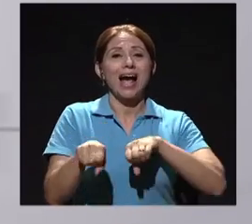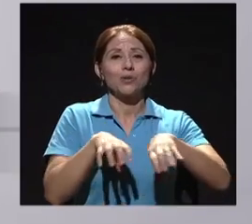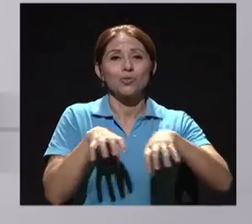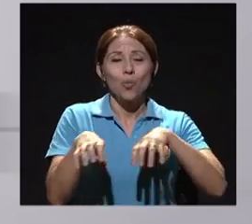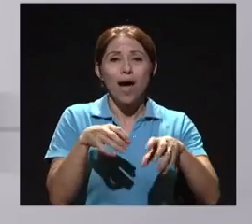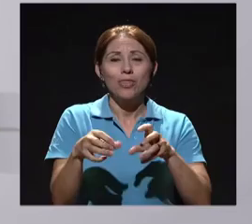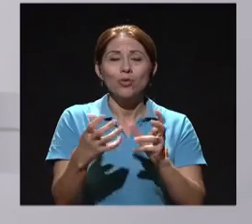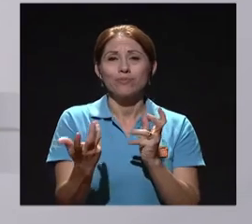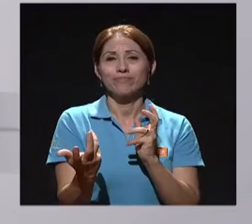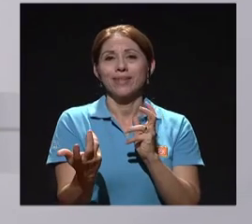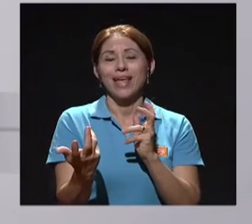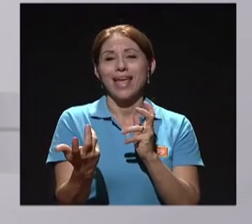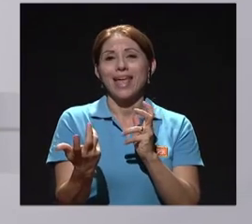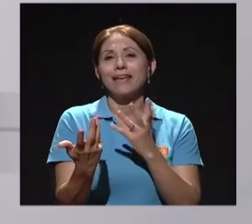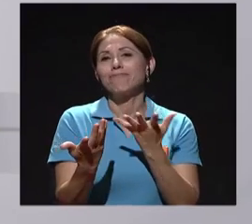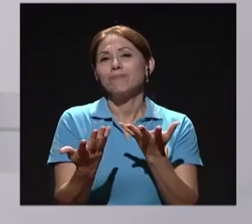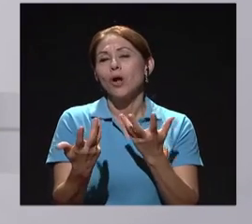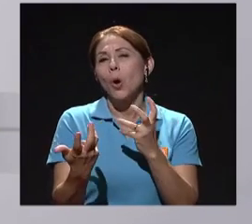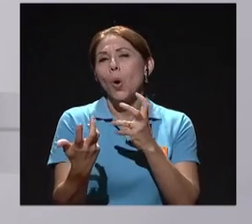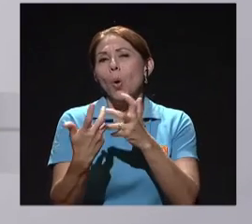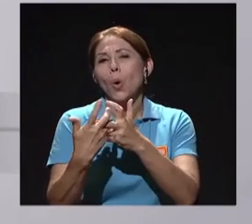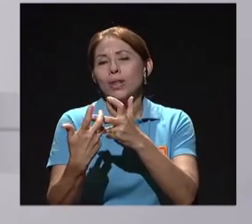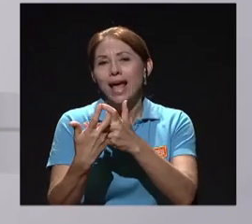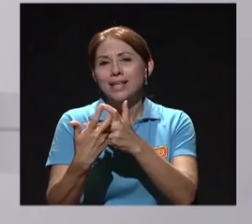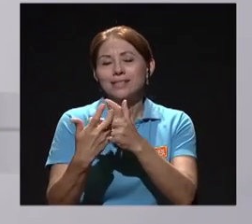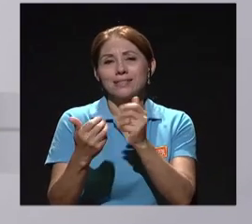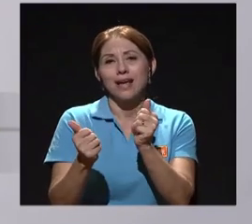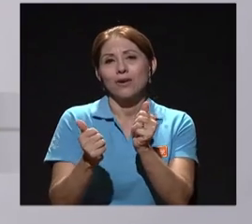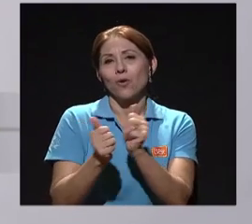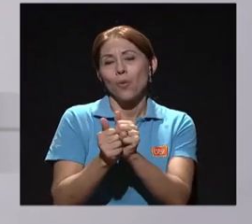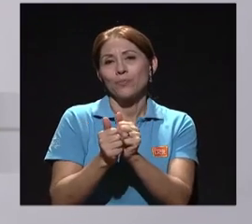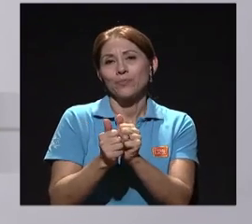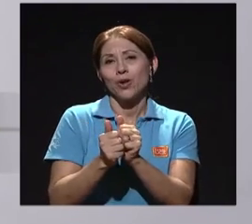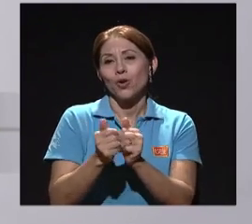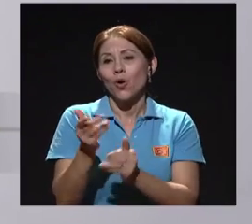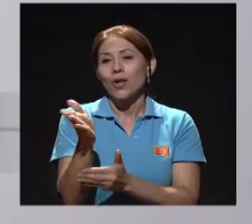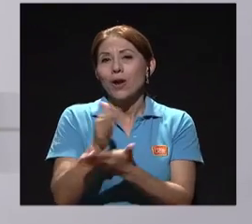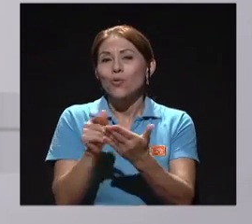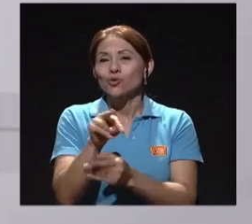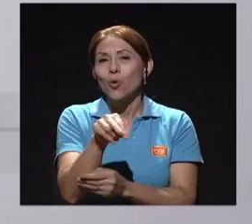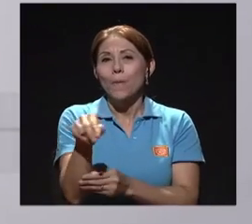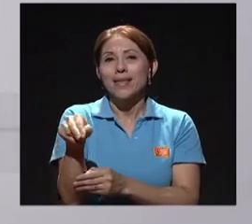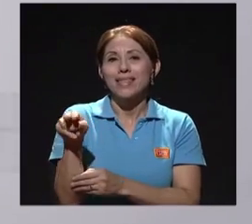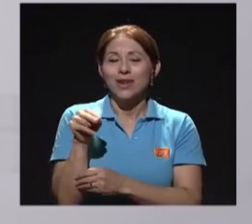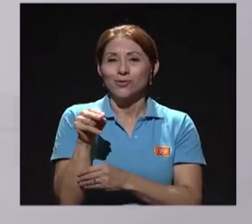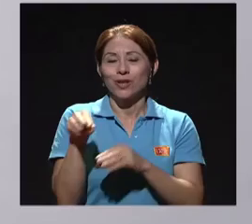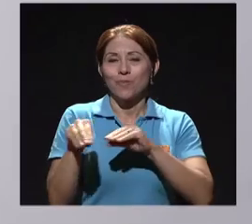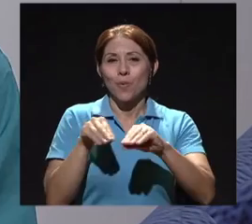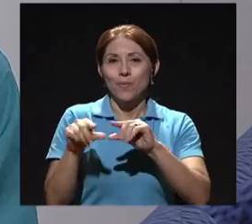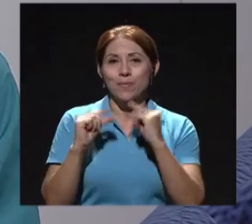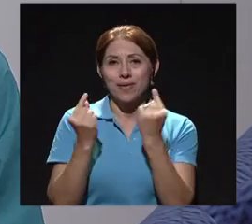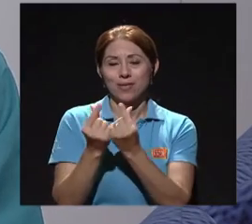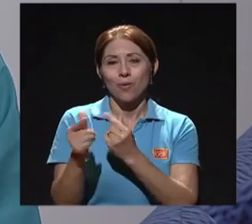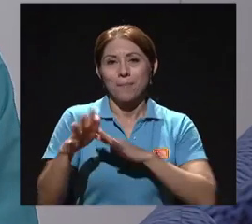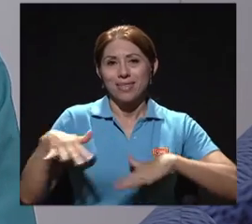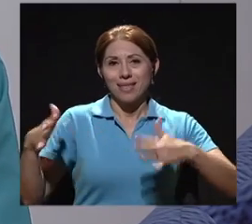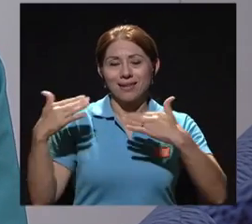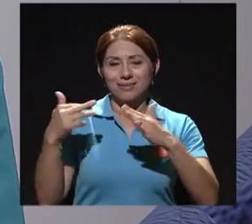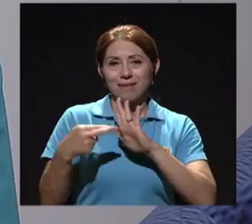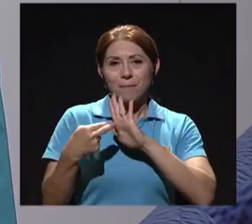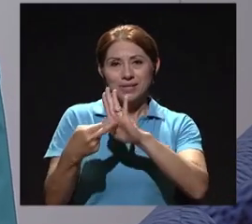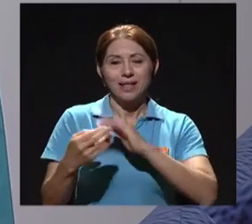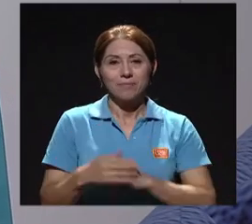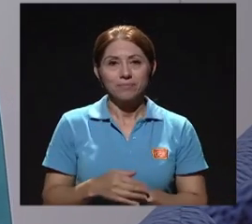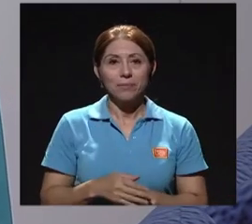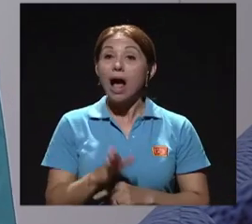pues que categorizamos dentro del movimiento ambientalista están están representando bernardo hablemos un poquito de